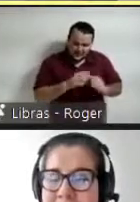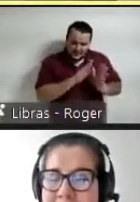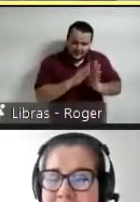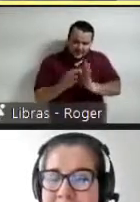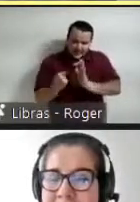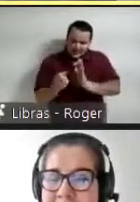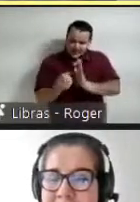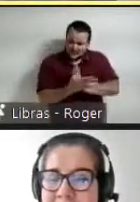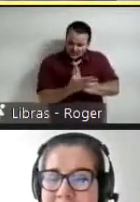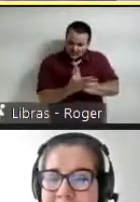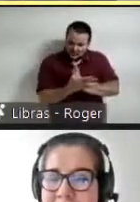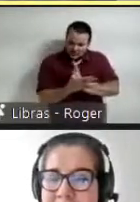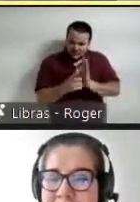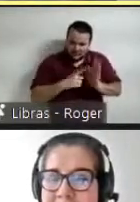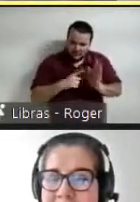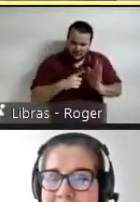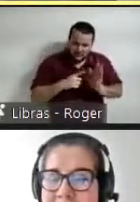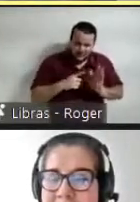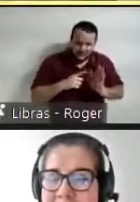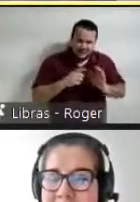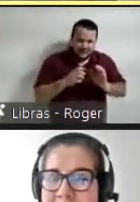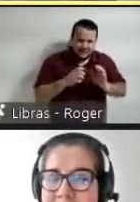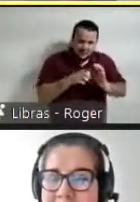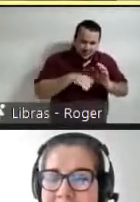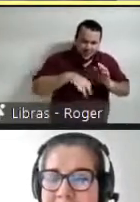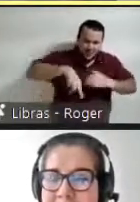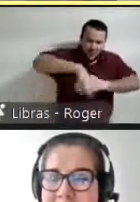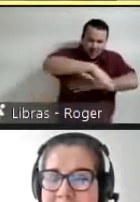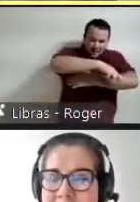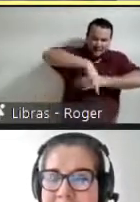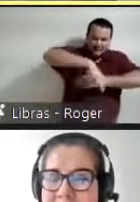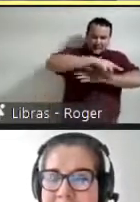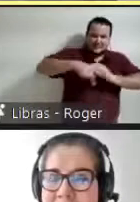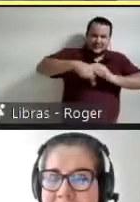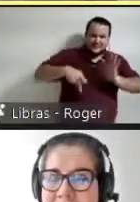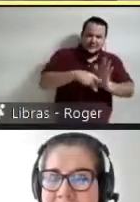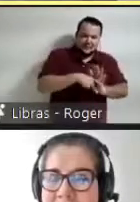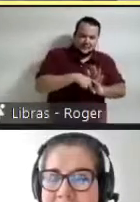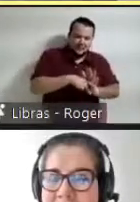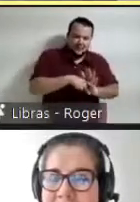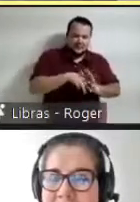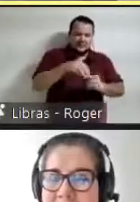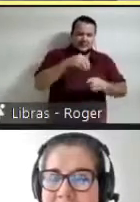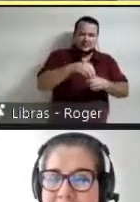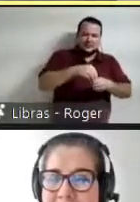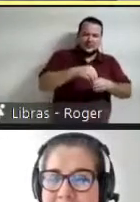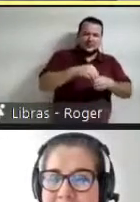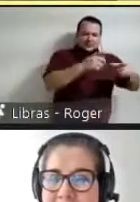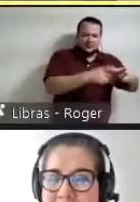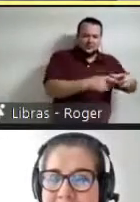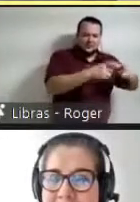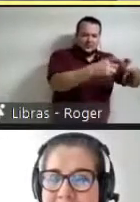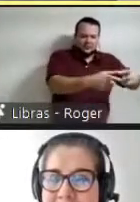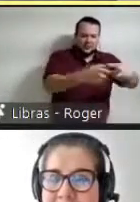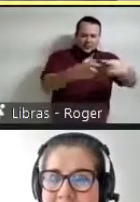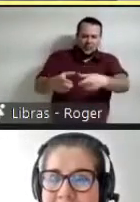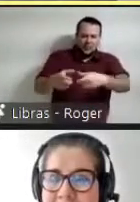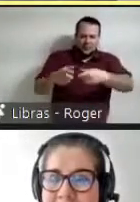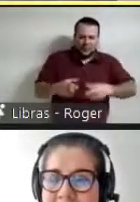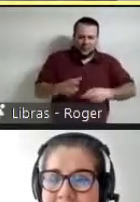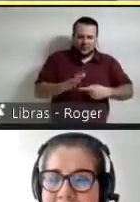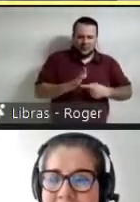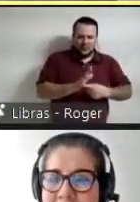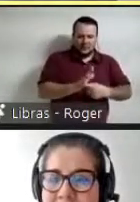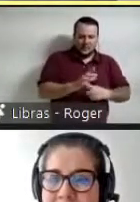uno de los vacíos que queda dentro de los cuadrantes que conforma el crucero y las